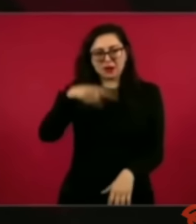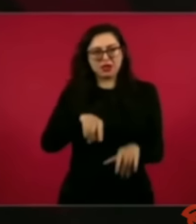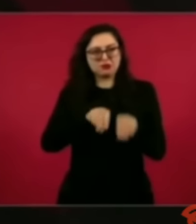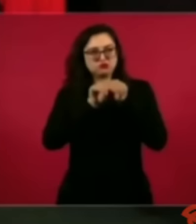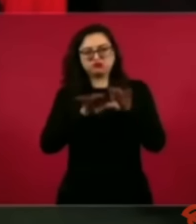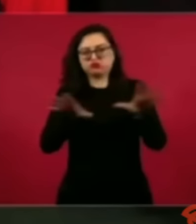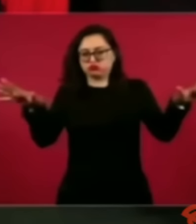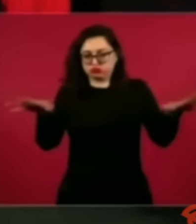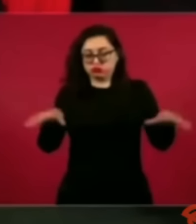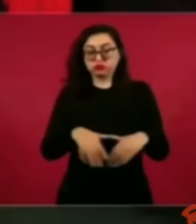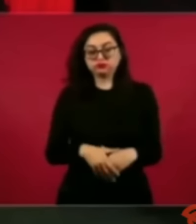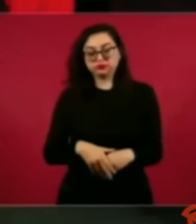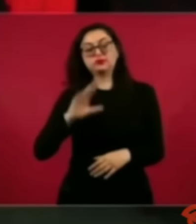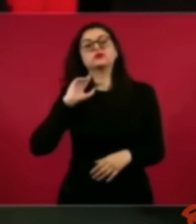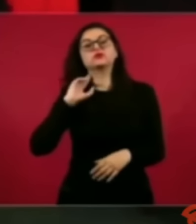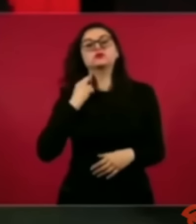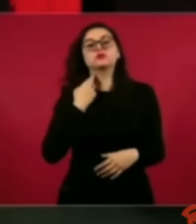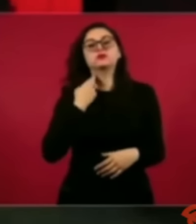Los bots